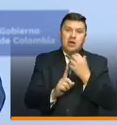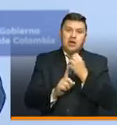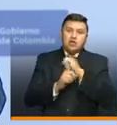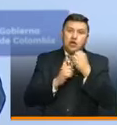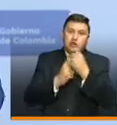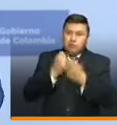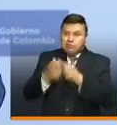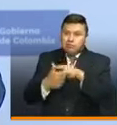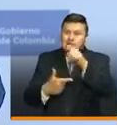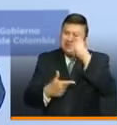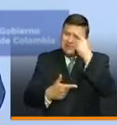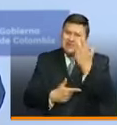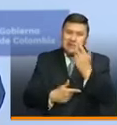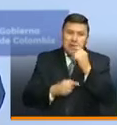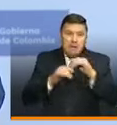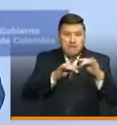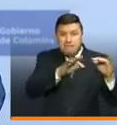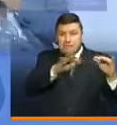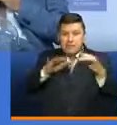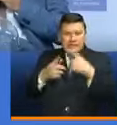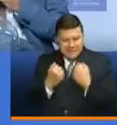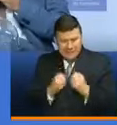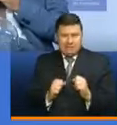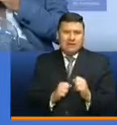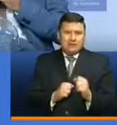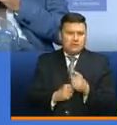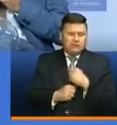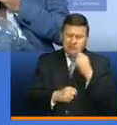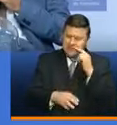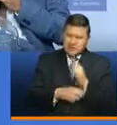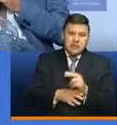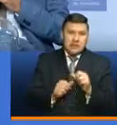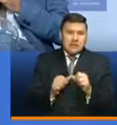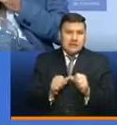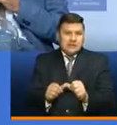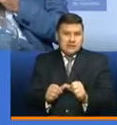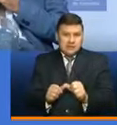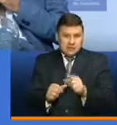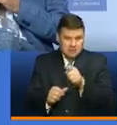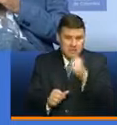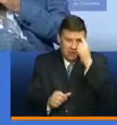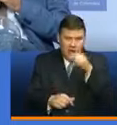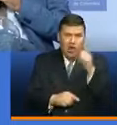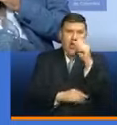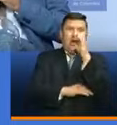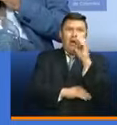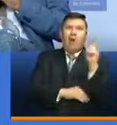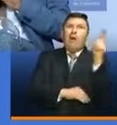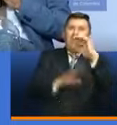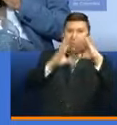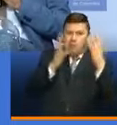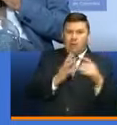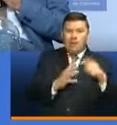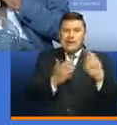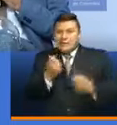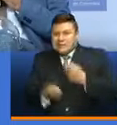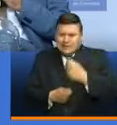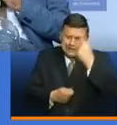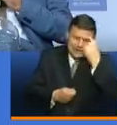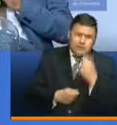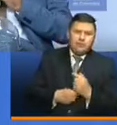marcado en contener la pandemia, pero el esfuerzo fiscal que se está haciendo no es sostenible ni aquí ni en ninguna parte. Entonces, ¿cómo